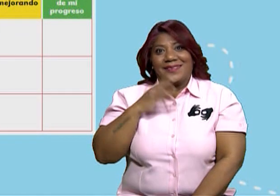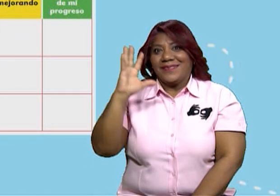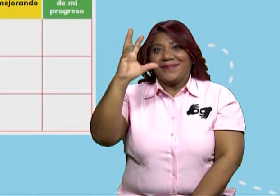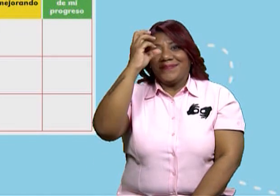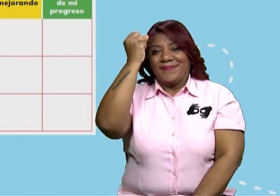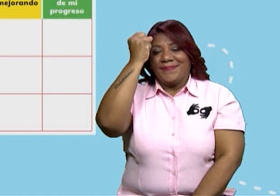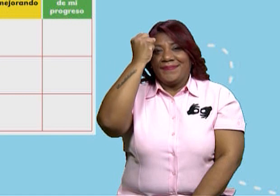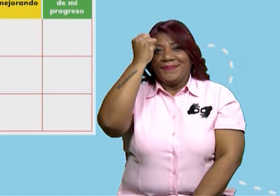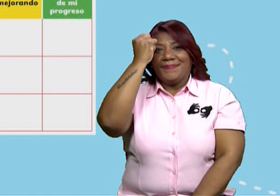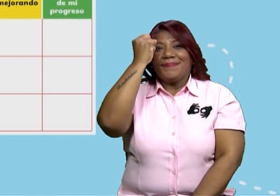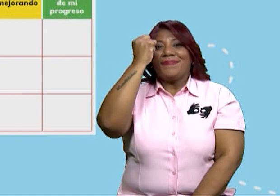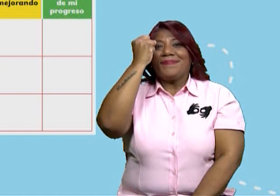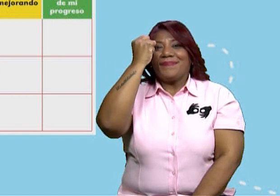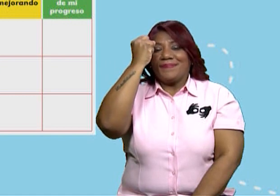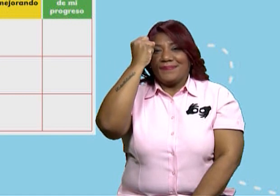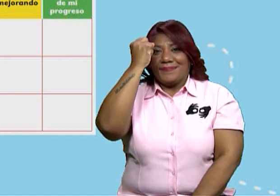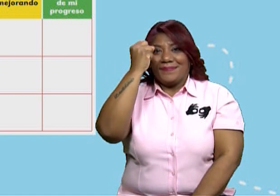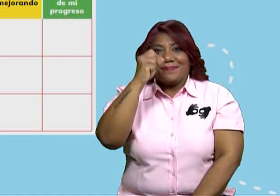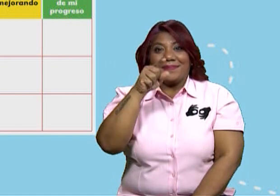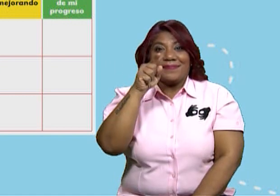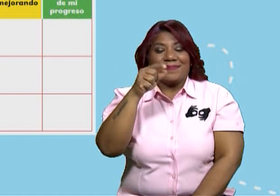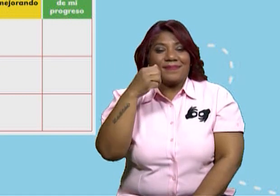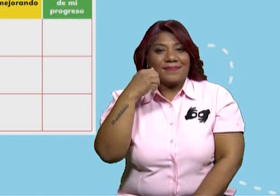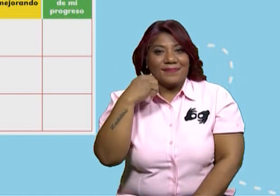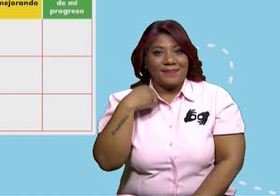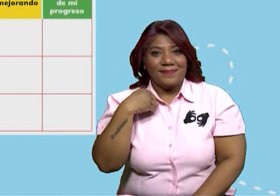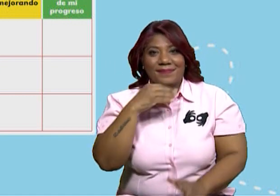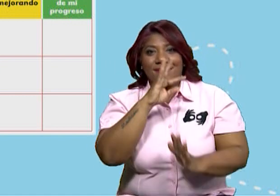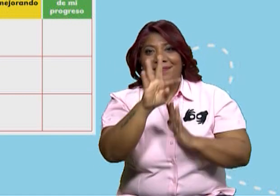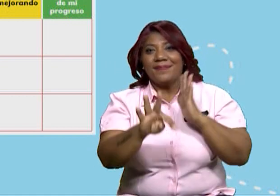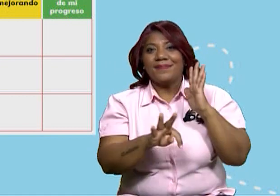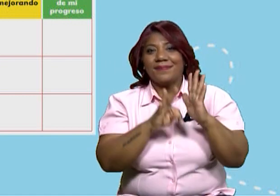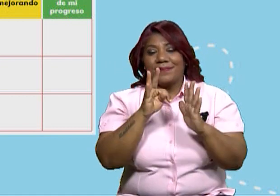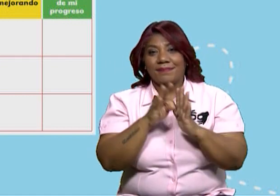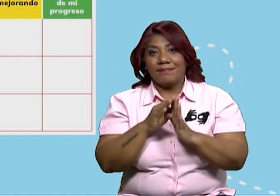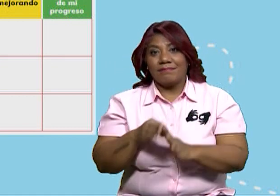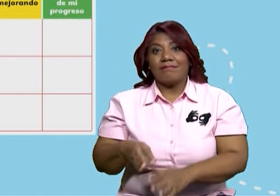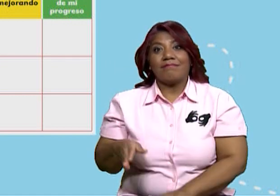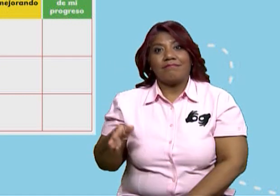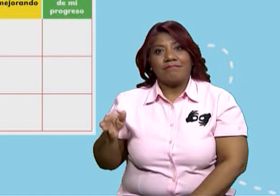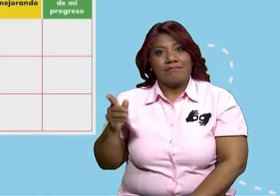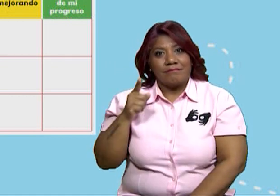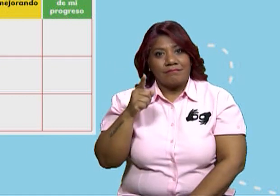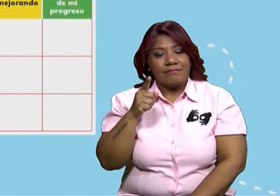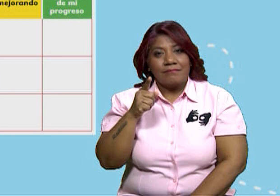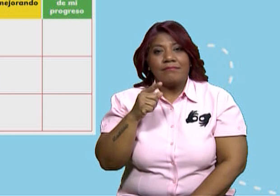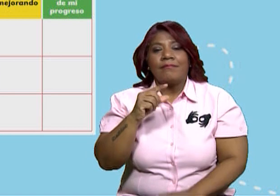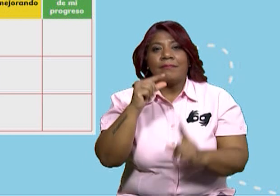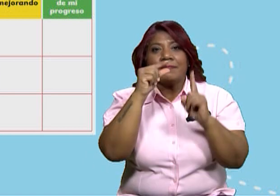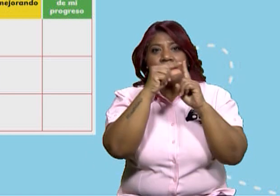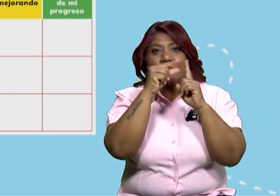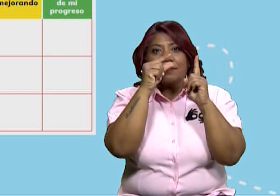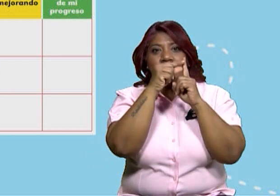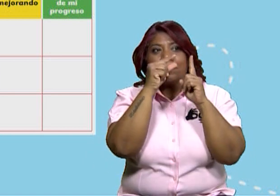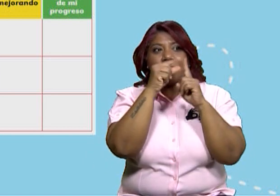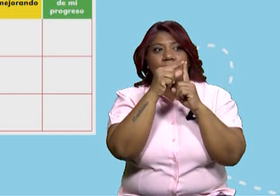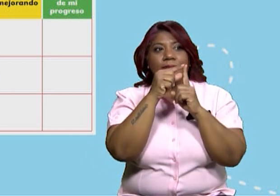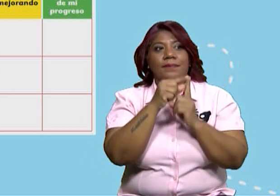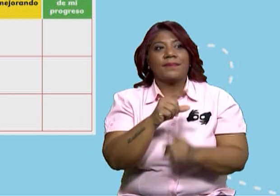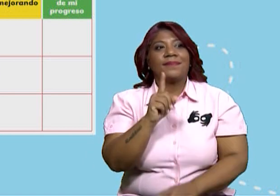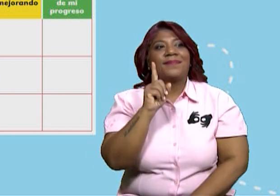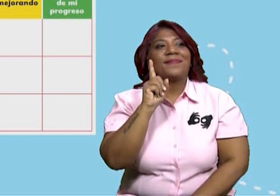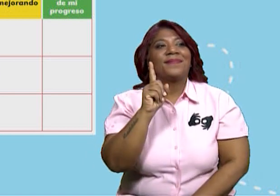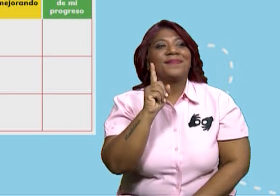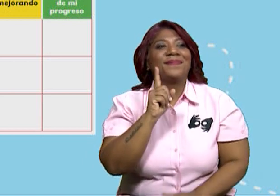que ya tú tienes el tiempo necesario. La cantidad de palabras que debes leer en 1 minuto lo